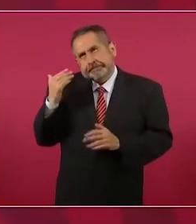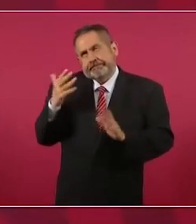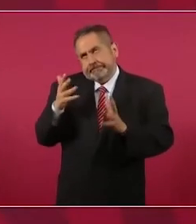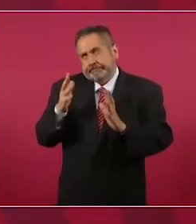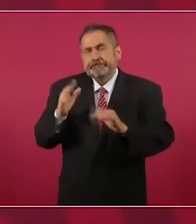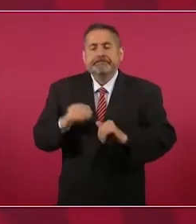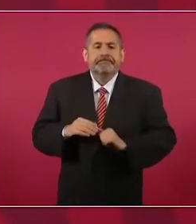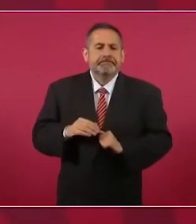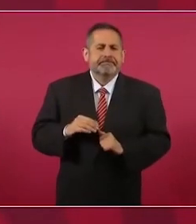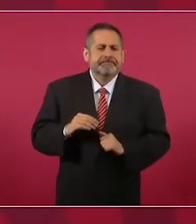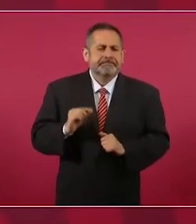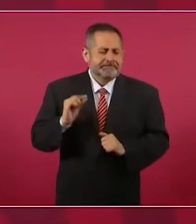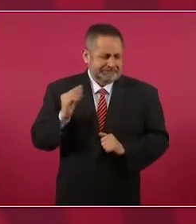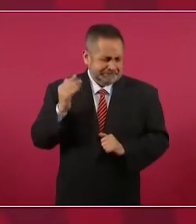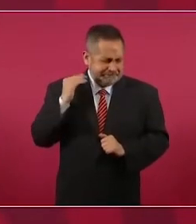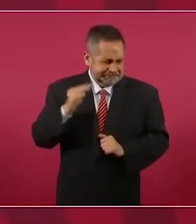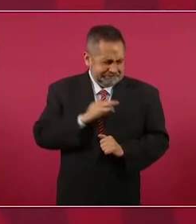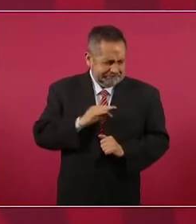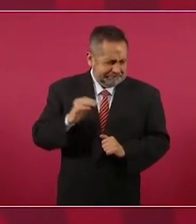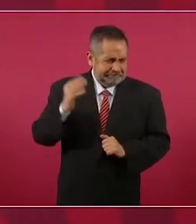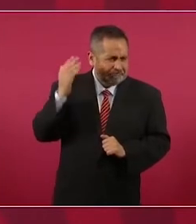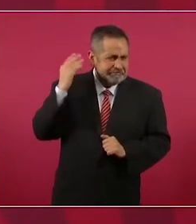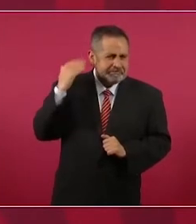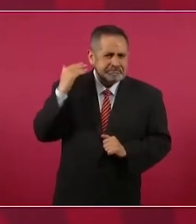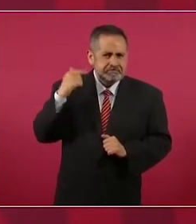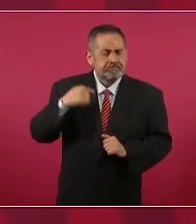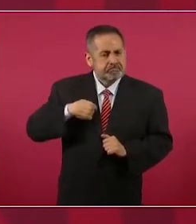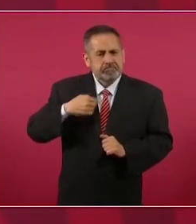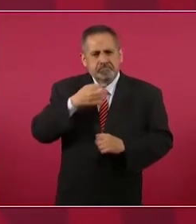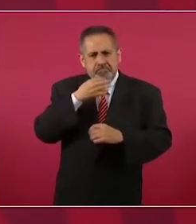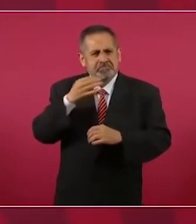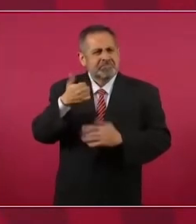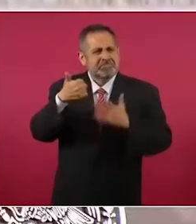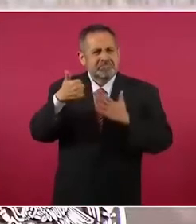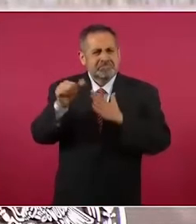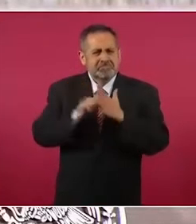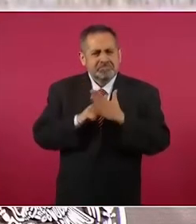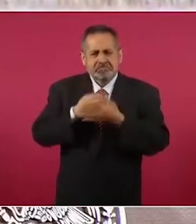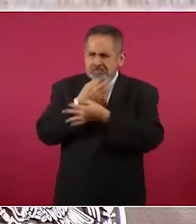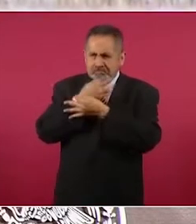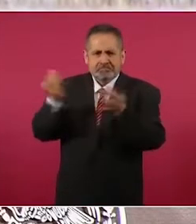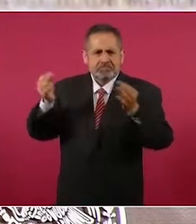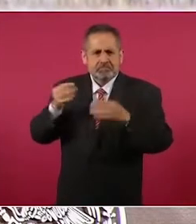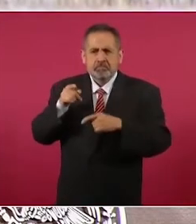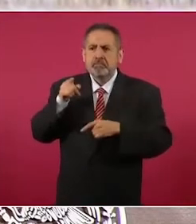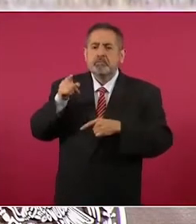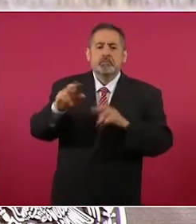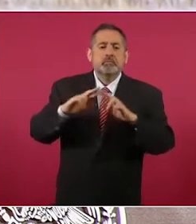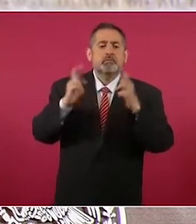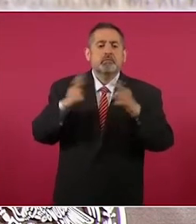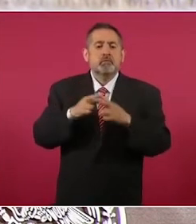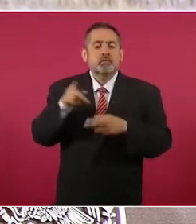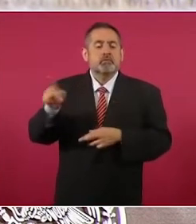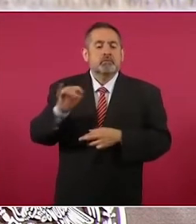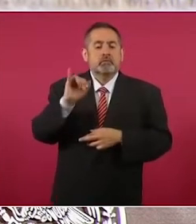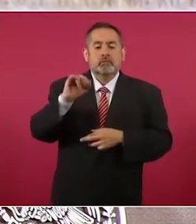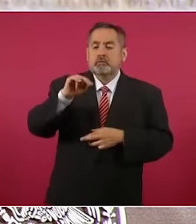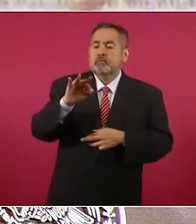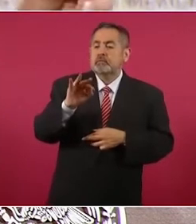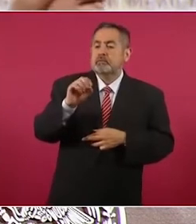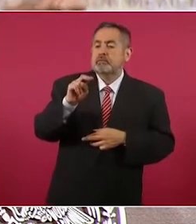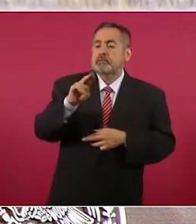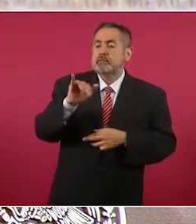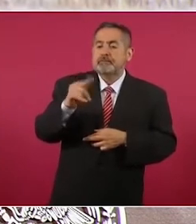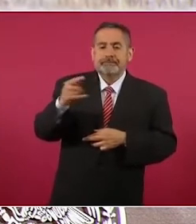relativamente hace poco, pero 6 meses, en una reunión del Infonavit